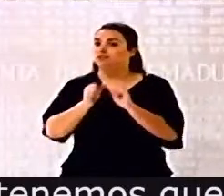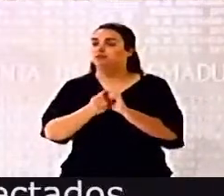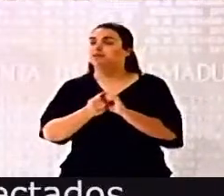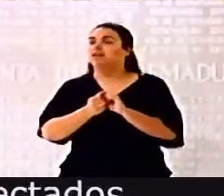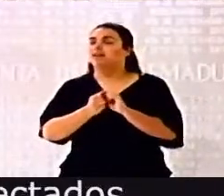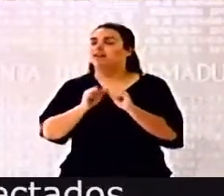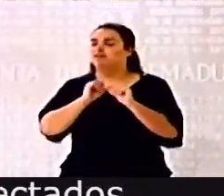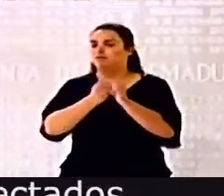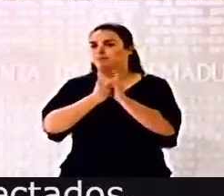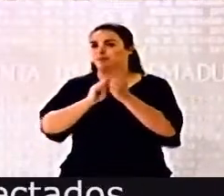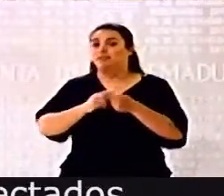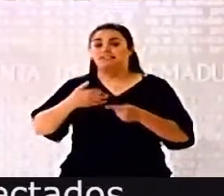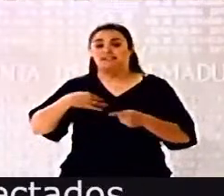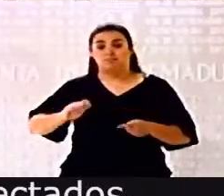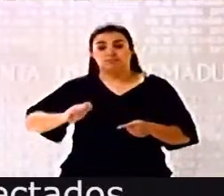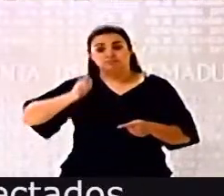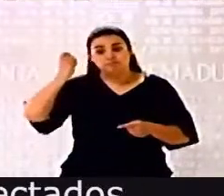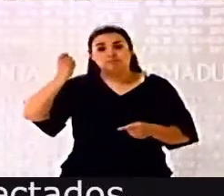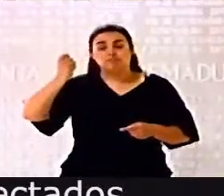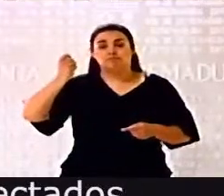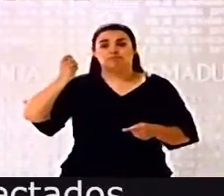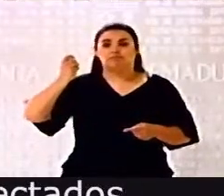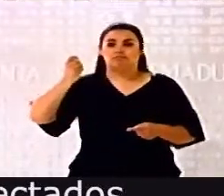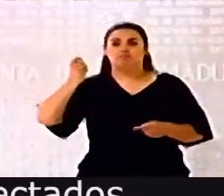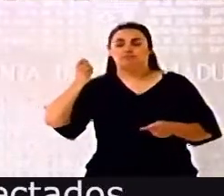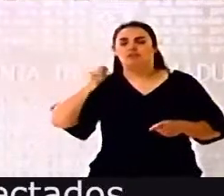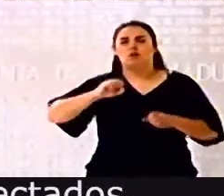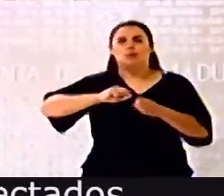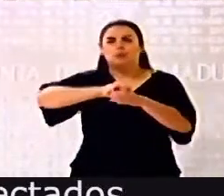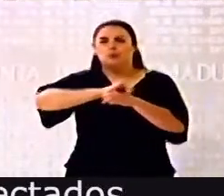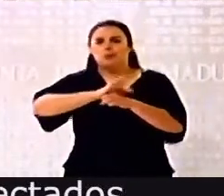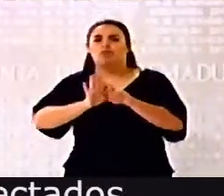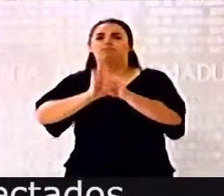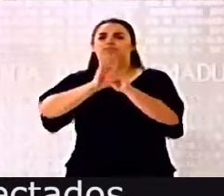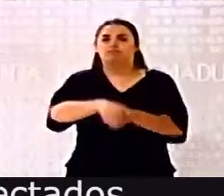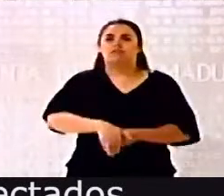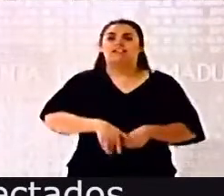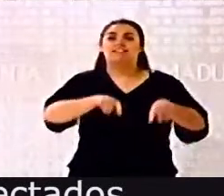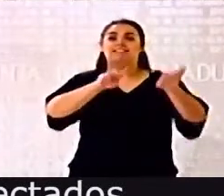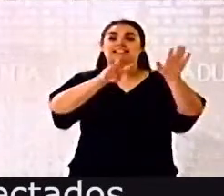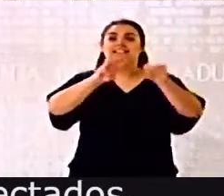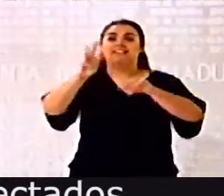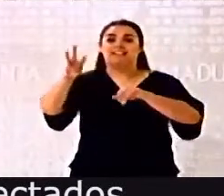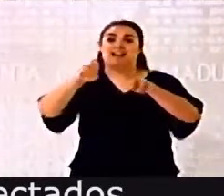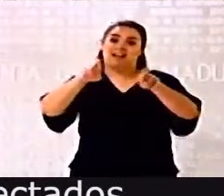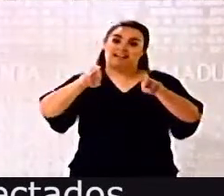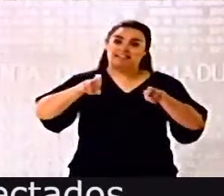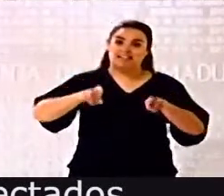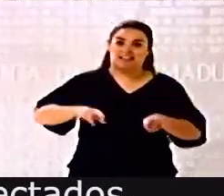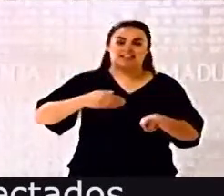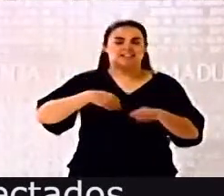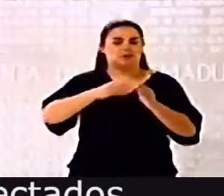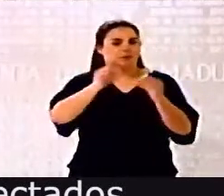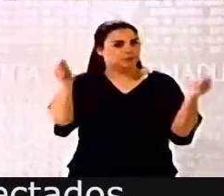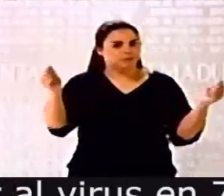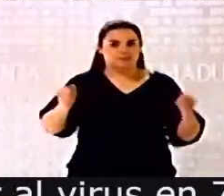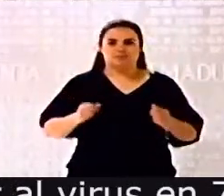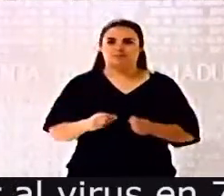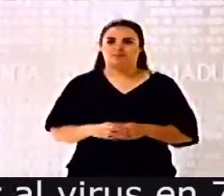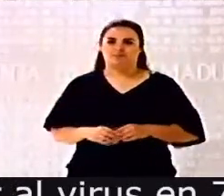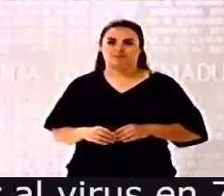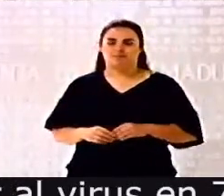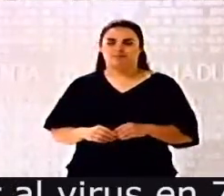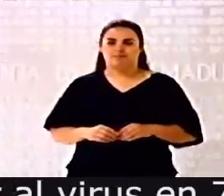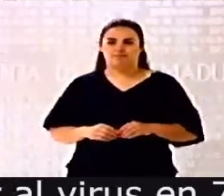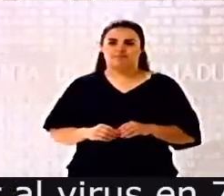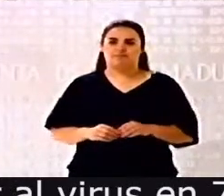hemos conseguido vencer al virus en 73 residencias de mayores.